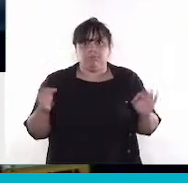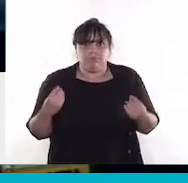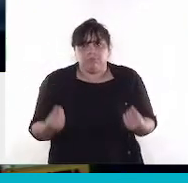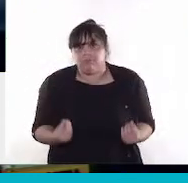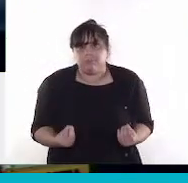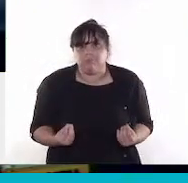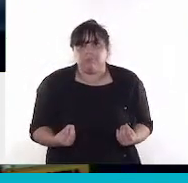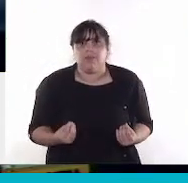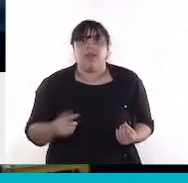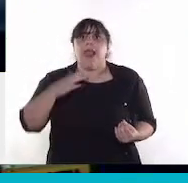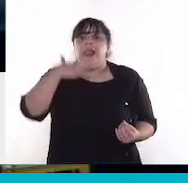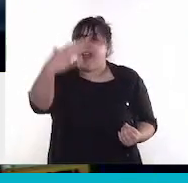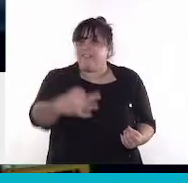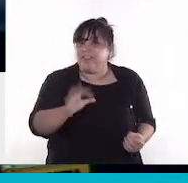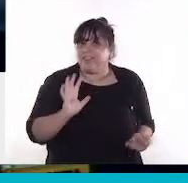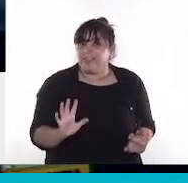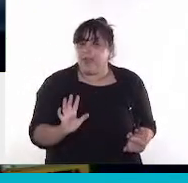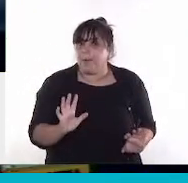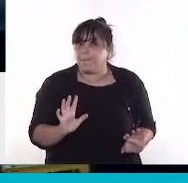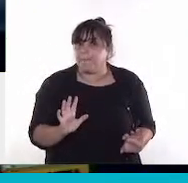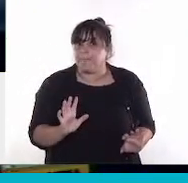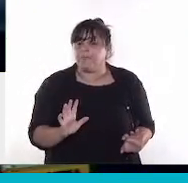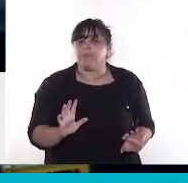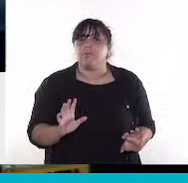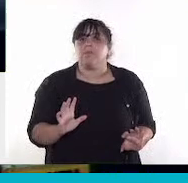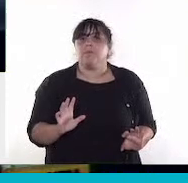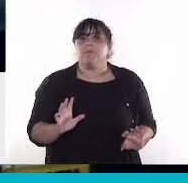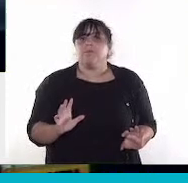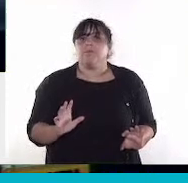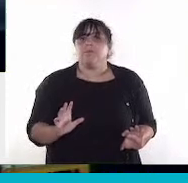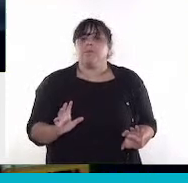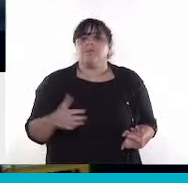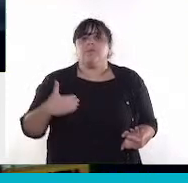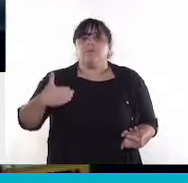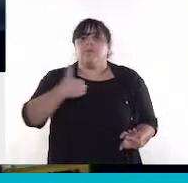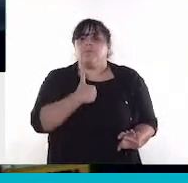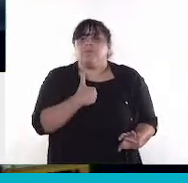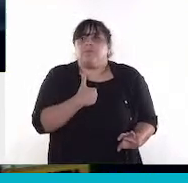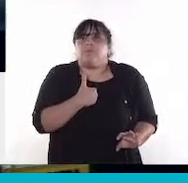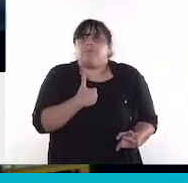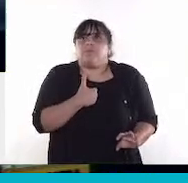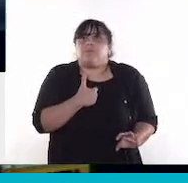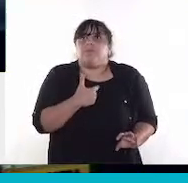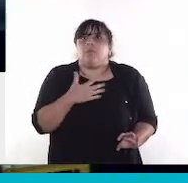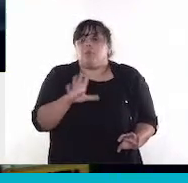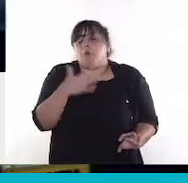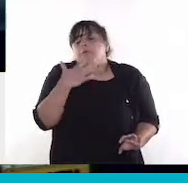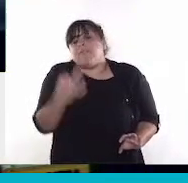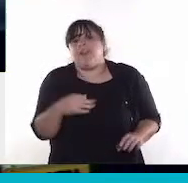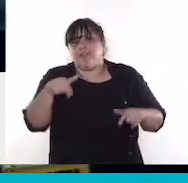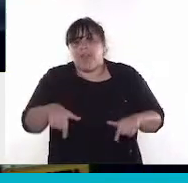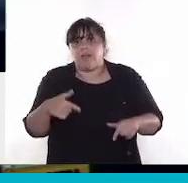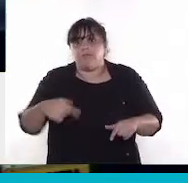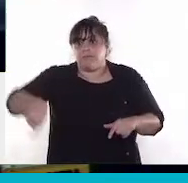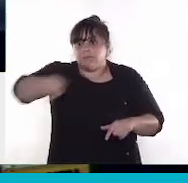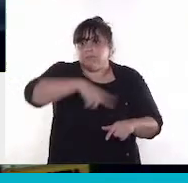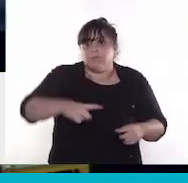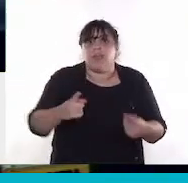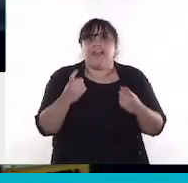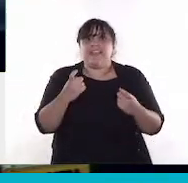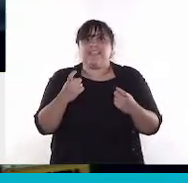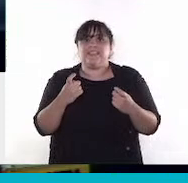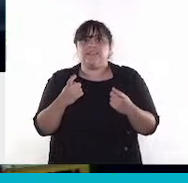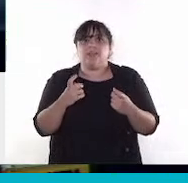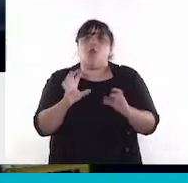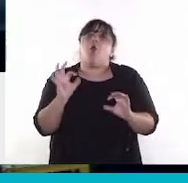Y la verdad es que voy a tomar como real esta necesidad, o